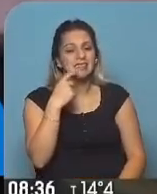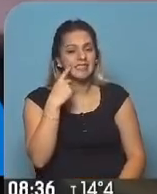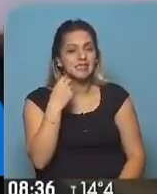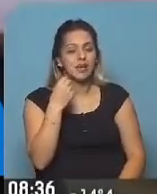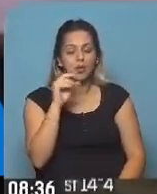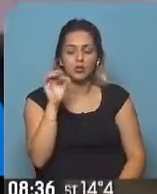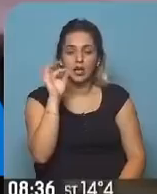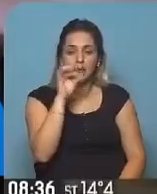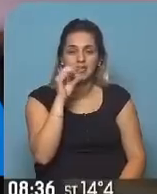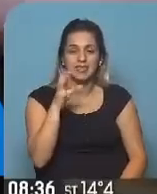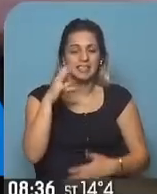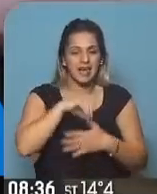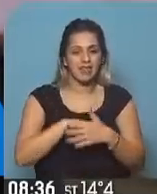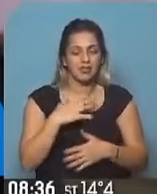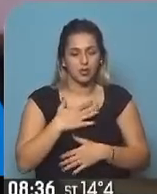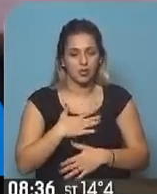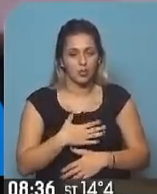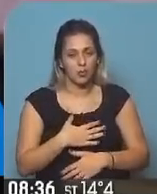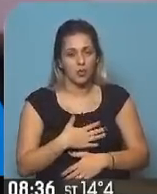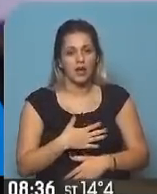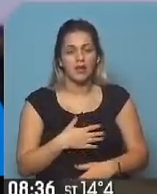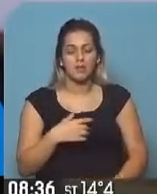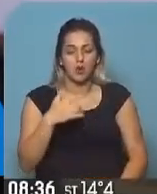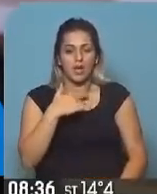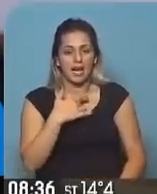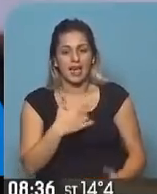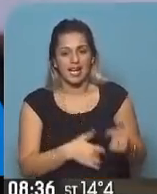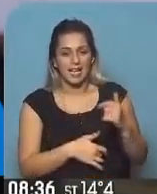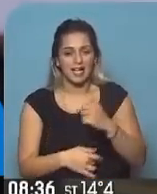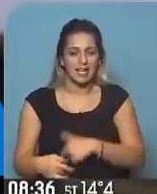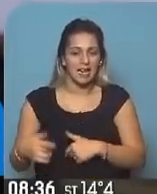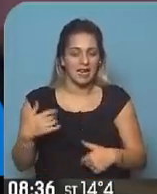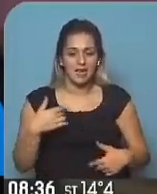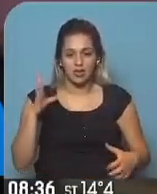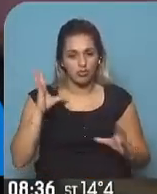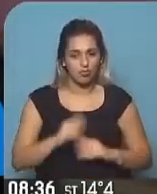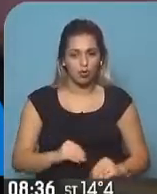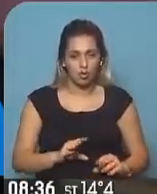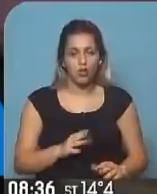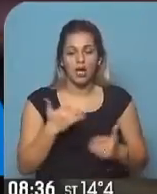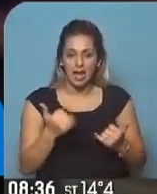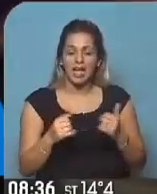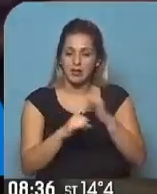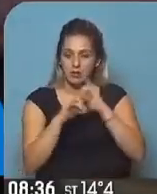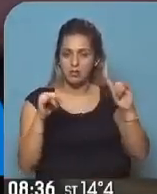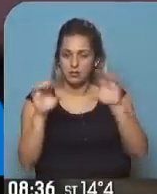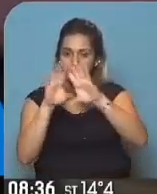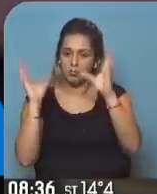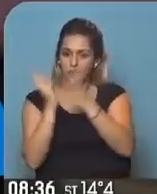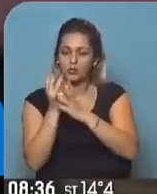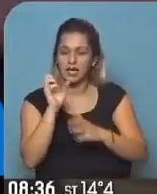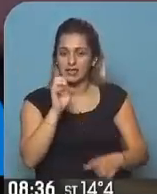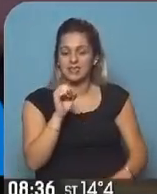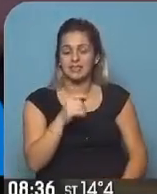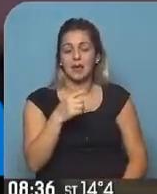bacteria invade nuestro organismo y entonces afecta el hígado, afecta el riñón. Claro, claro. Y hay una campaña mundial que se llama